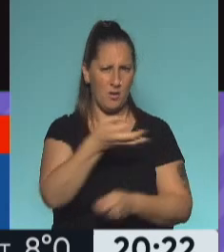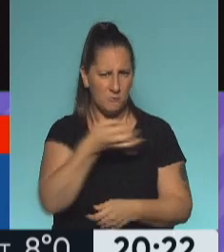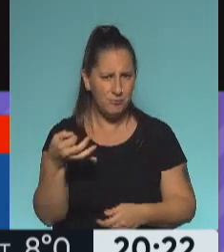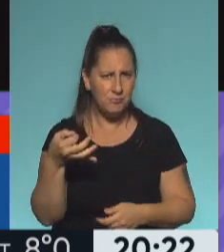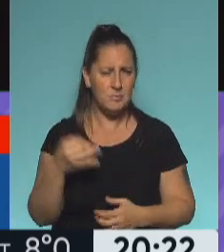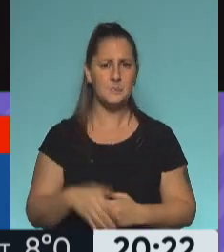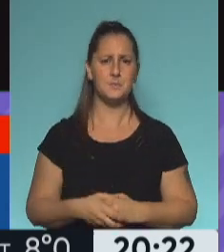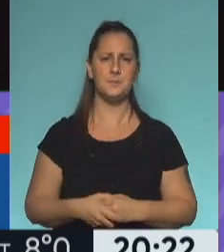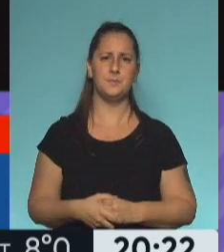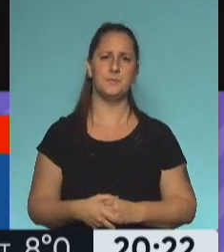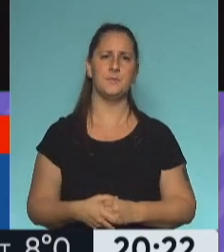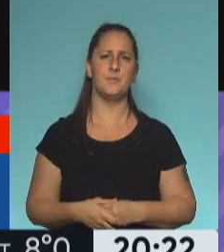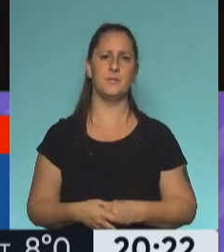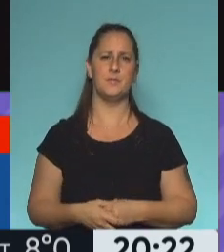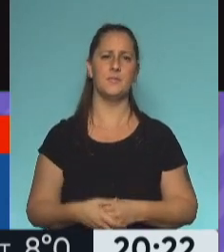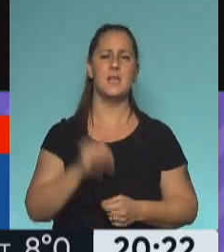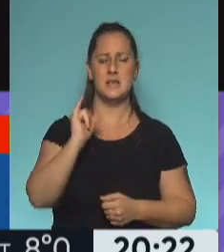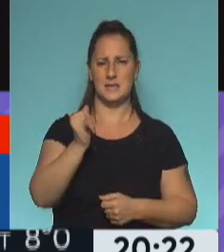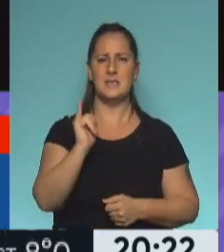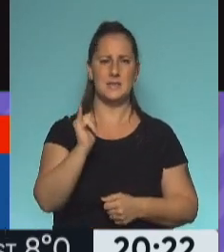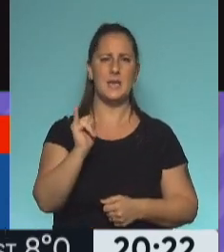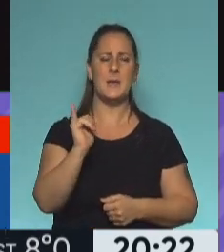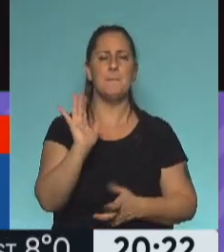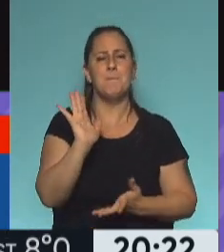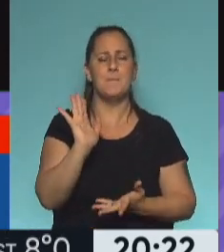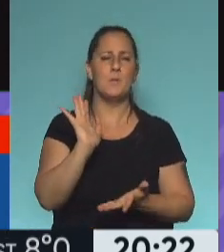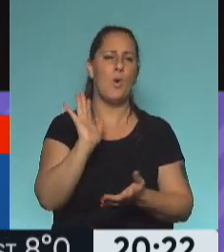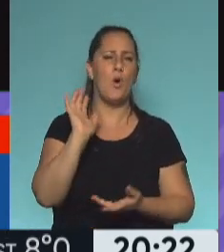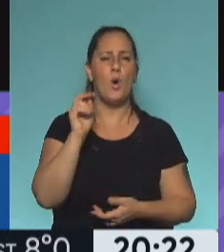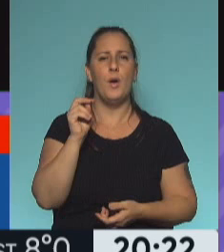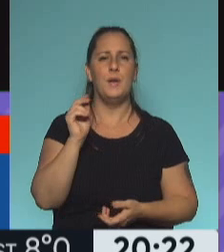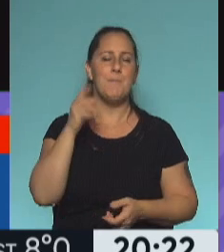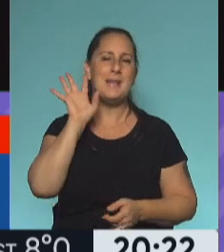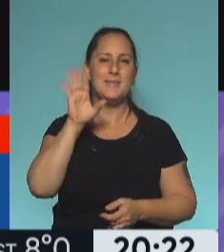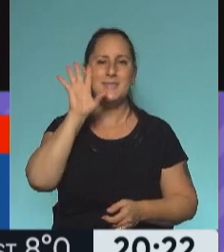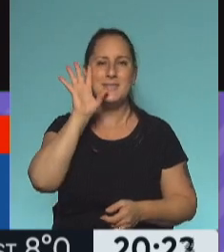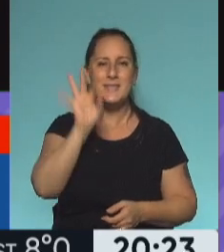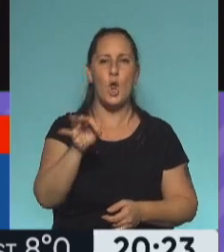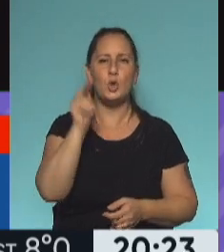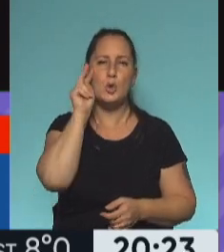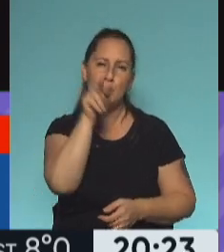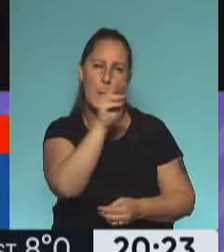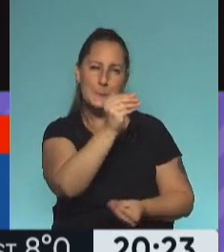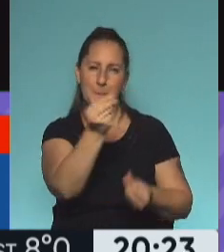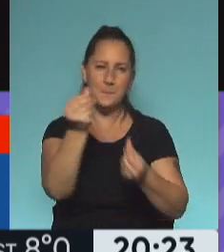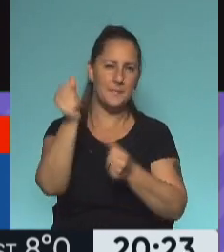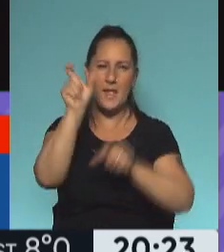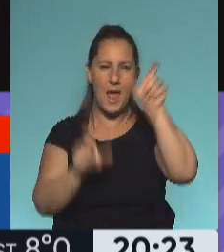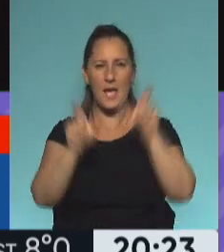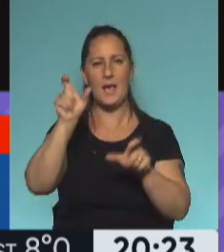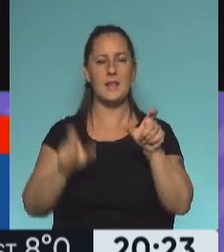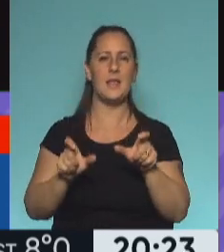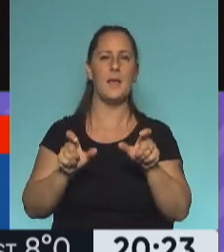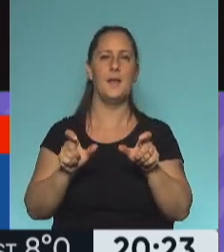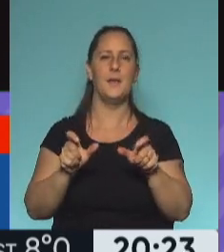Sí, en realidad lo que se notó desde el punto de vista, digamos, de la percepción de los ciudadanos